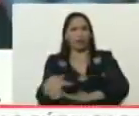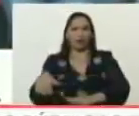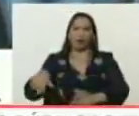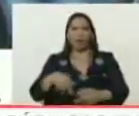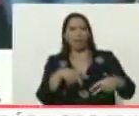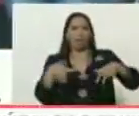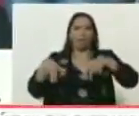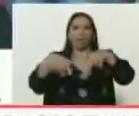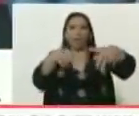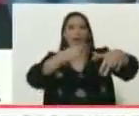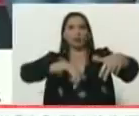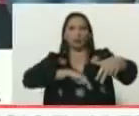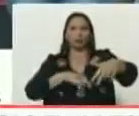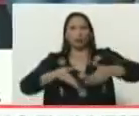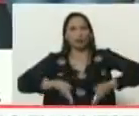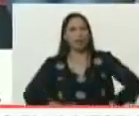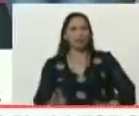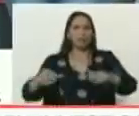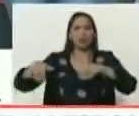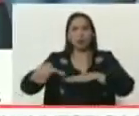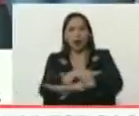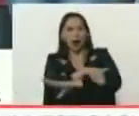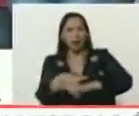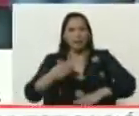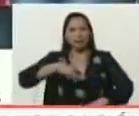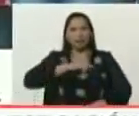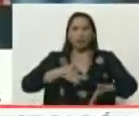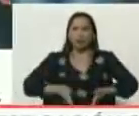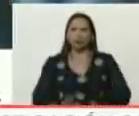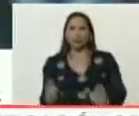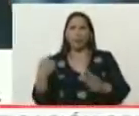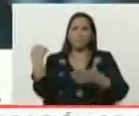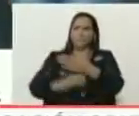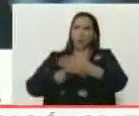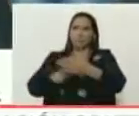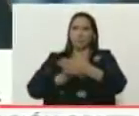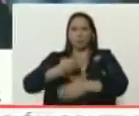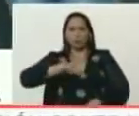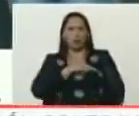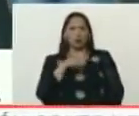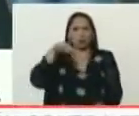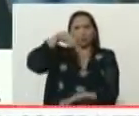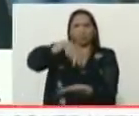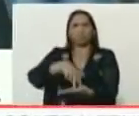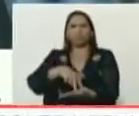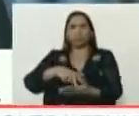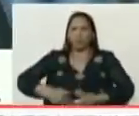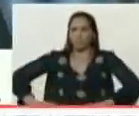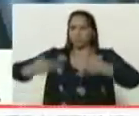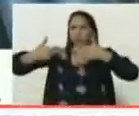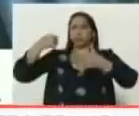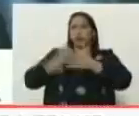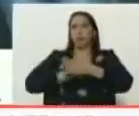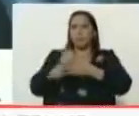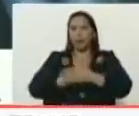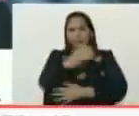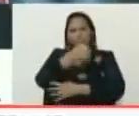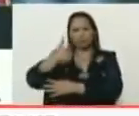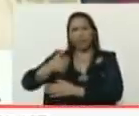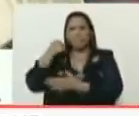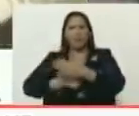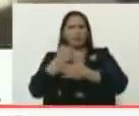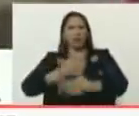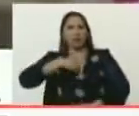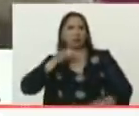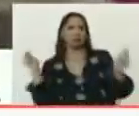Nos hemos criado en las calles. Nos hemos criado en el combate. Nos hemos levantado en el combate. Y cada batalla la